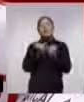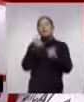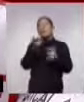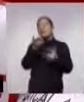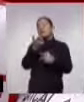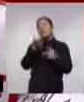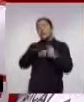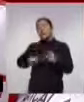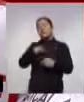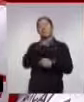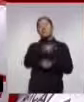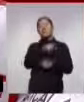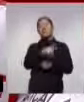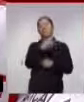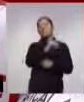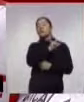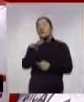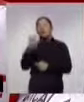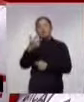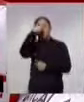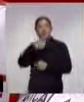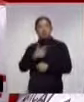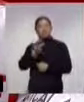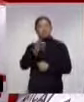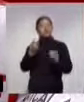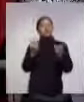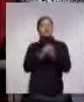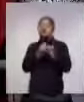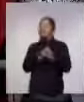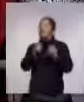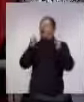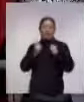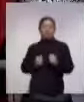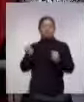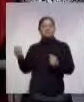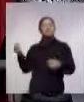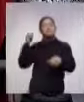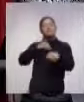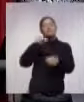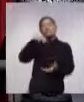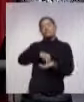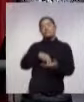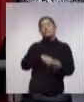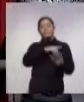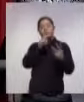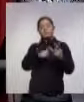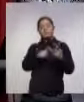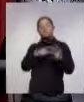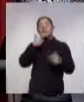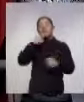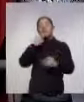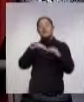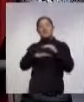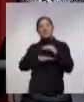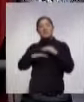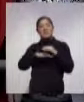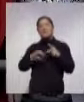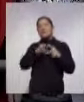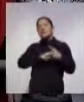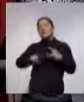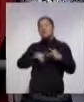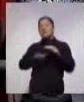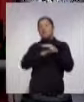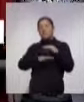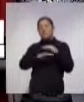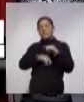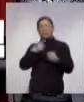17 en un horario de 4 a 8 de la noche. Este curso sí es presencial. Uh-huh. Y el siguiente curso es Inglés Básico. Iniciamos con Inglés Básico 1.